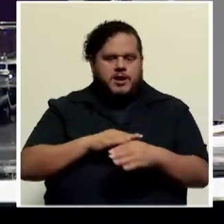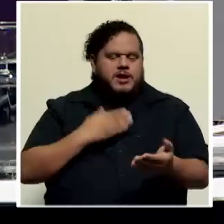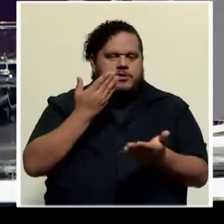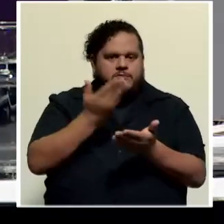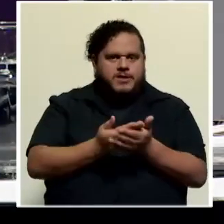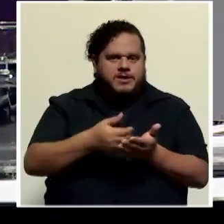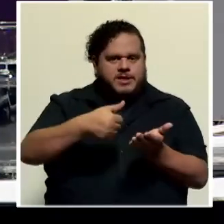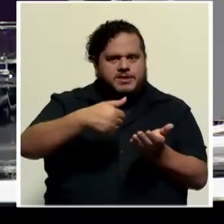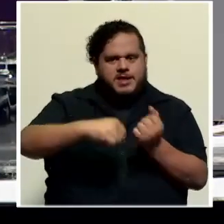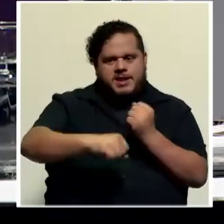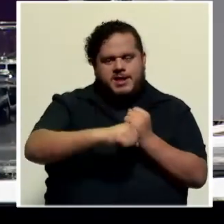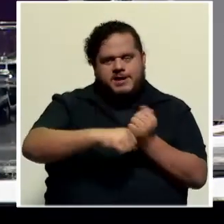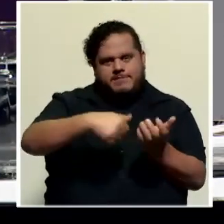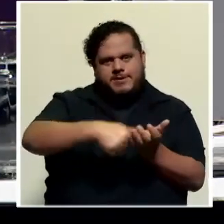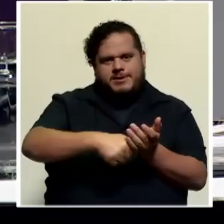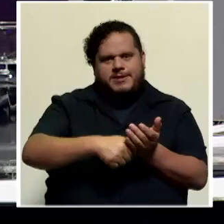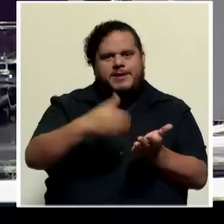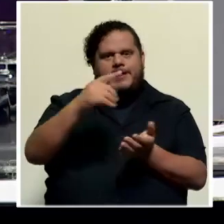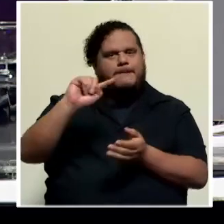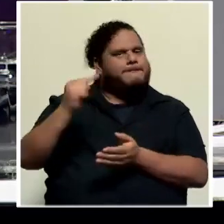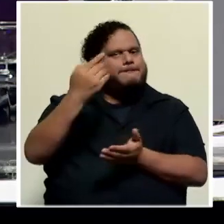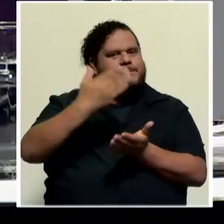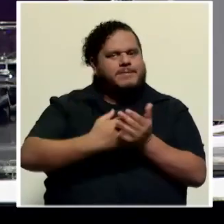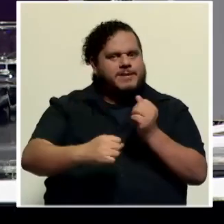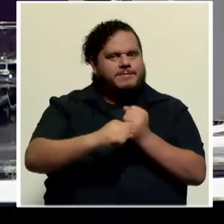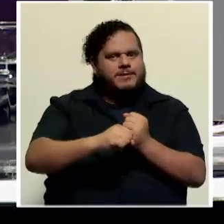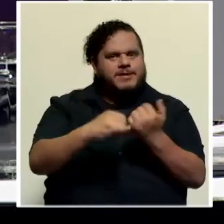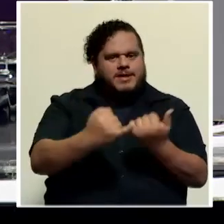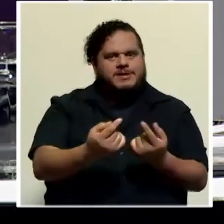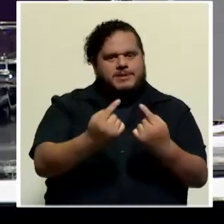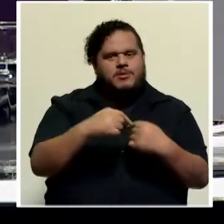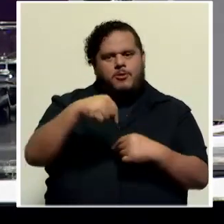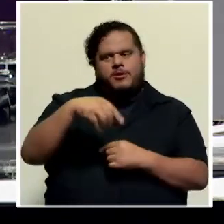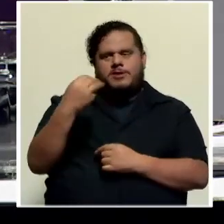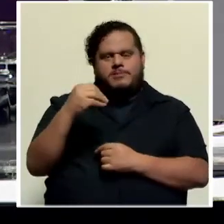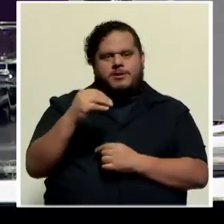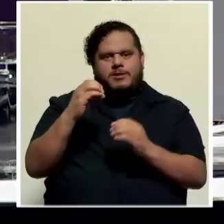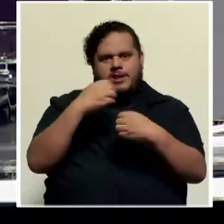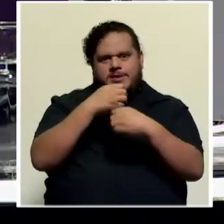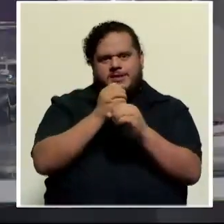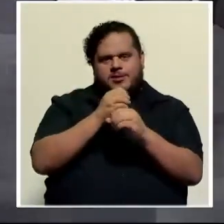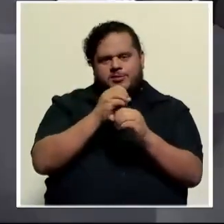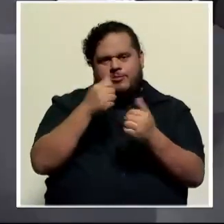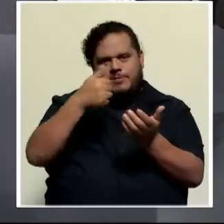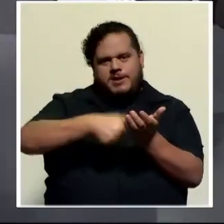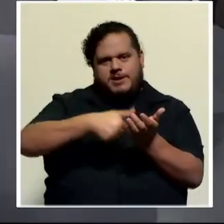electoral. Vamos a nuestra primera pausa, regresamos. Hoy es miércoles de Summit Electoral.